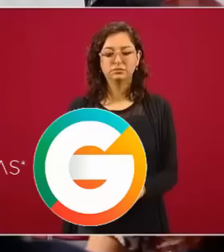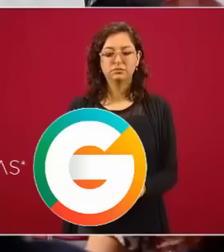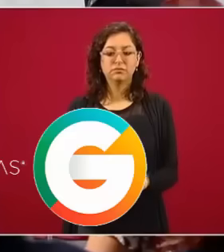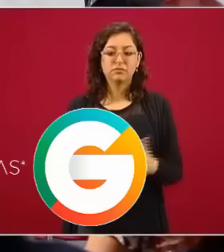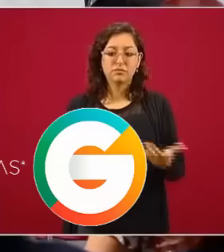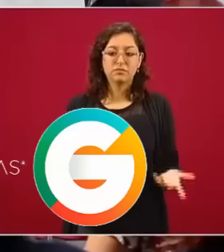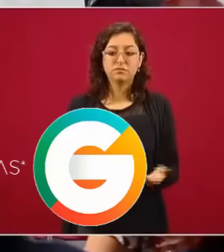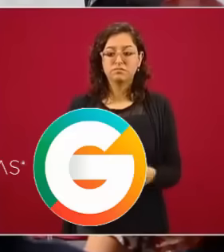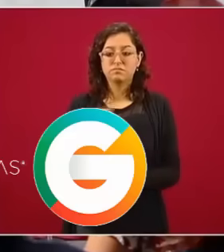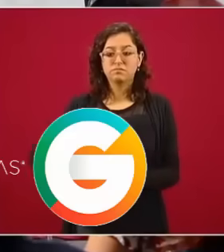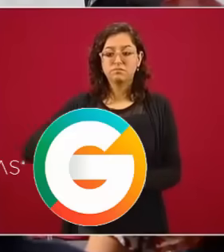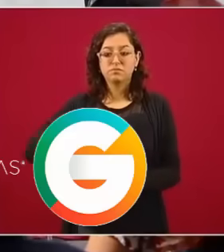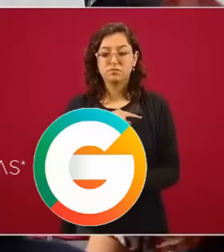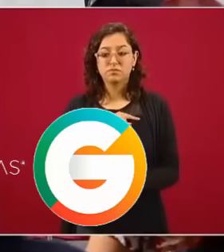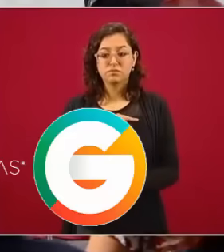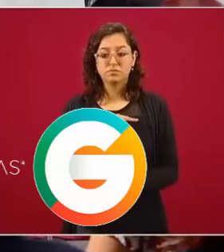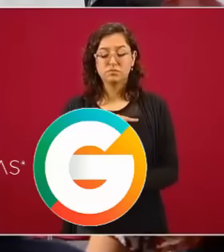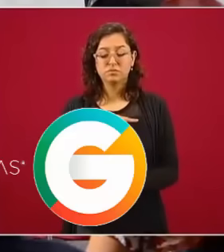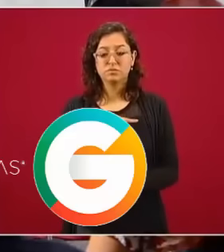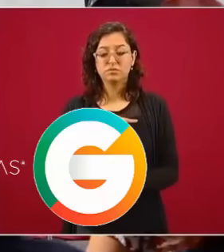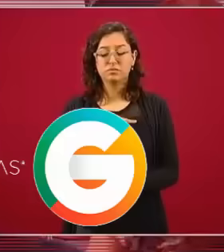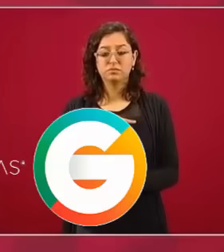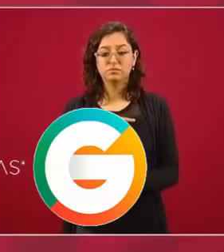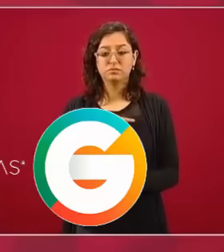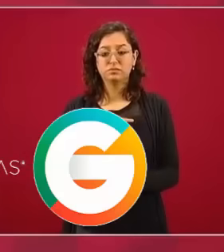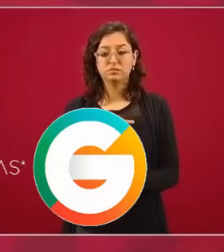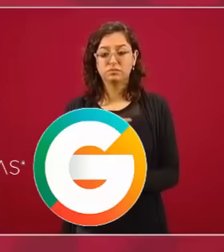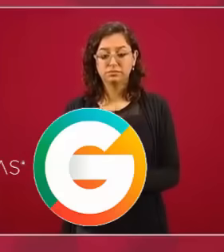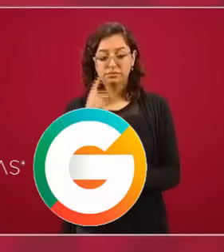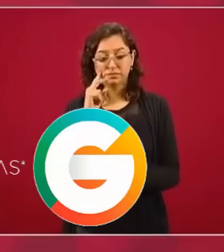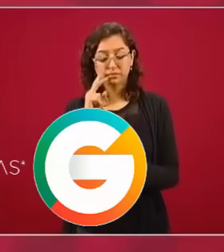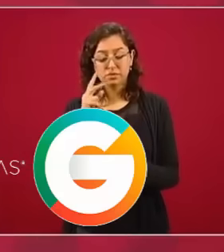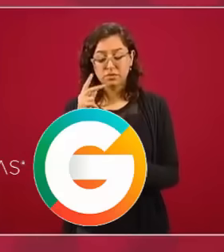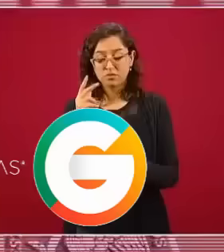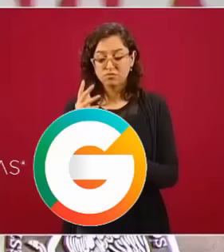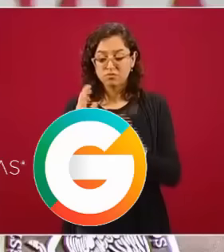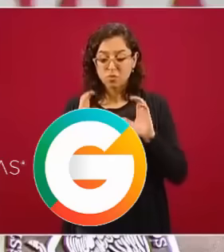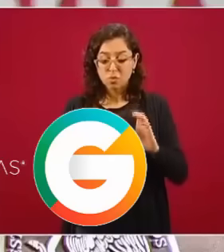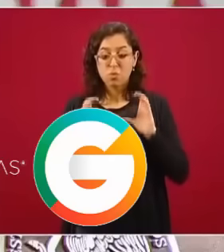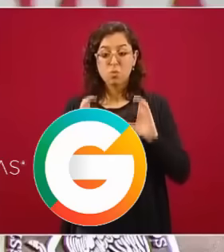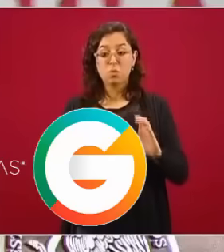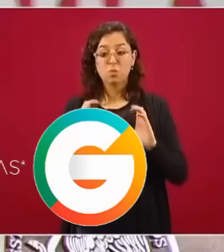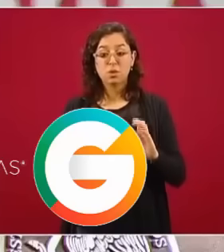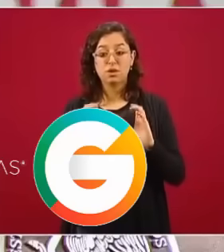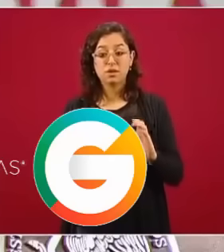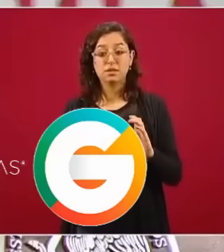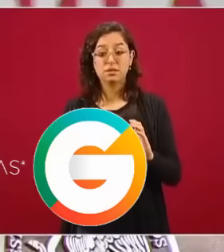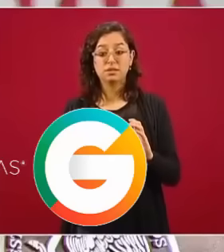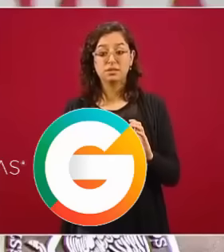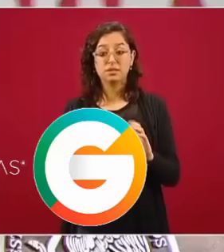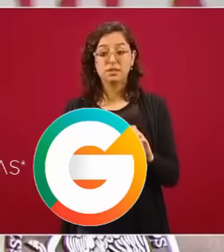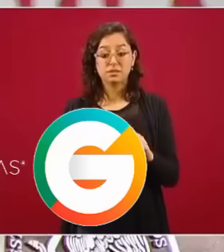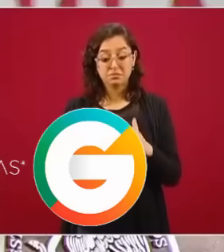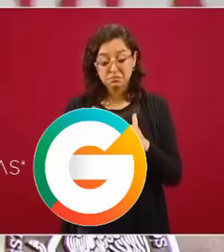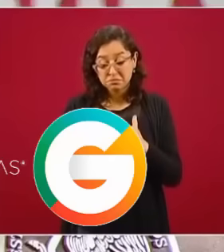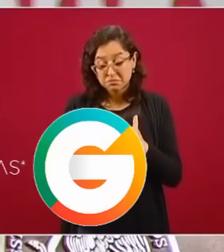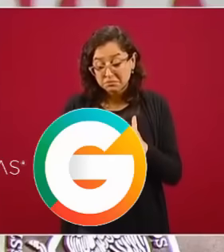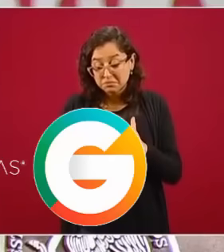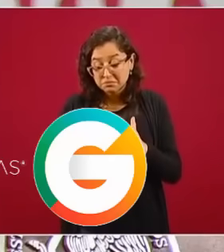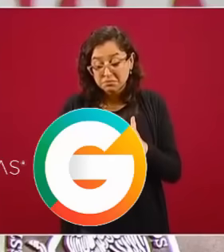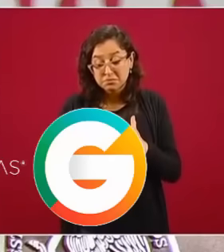Entonces, nosotros vamos a procurar que nunca se vincule